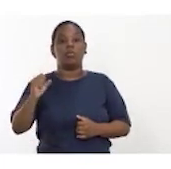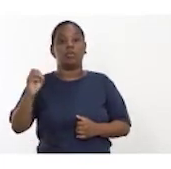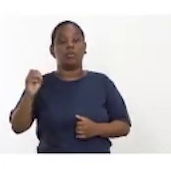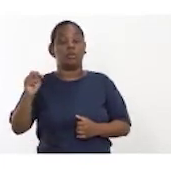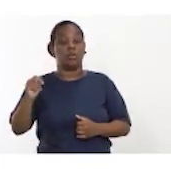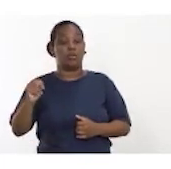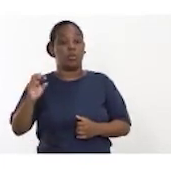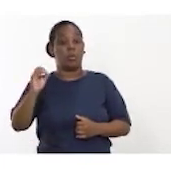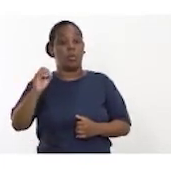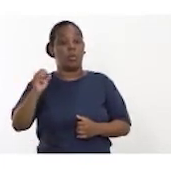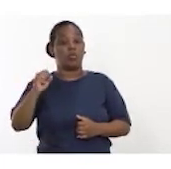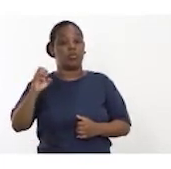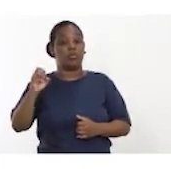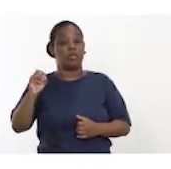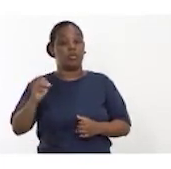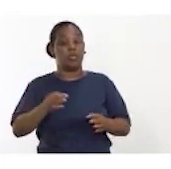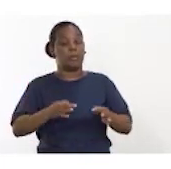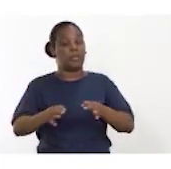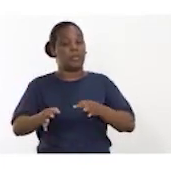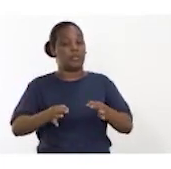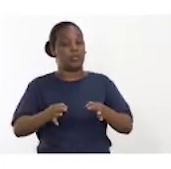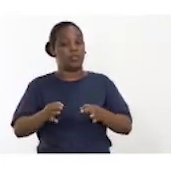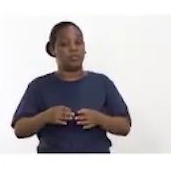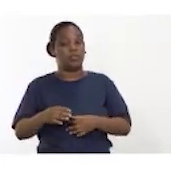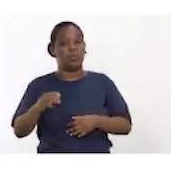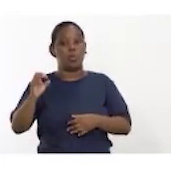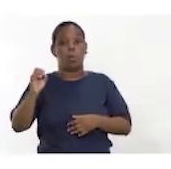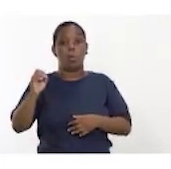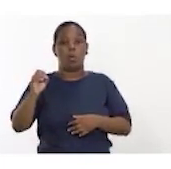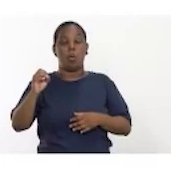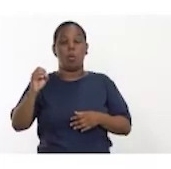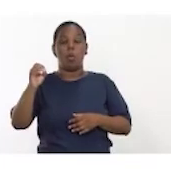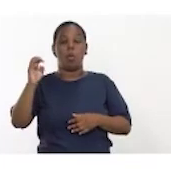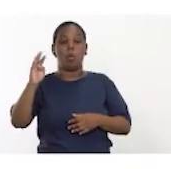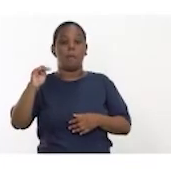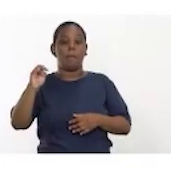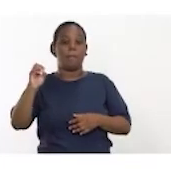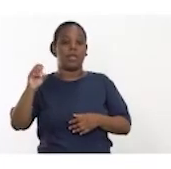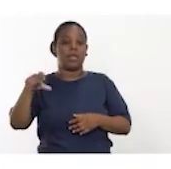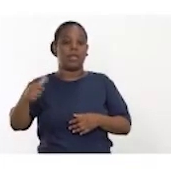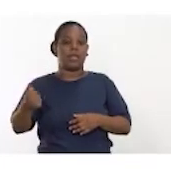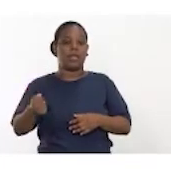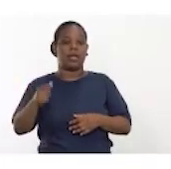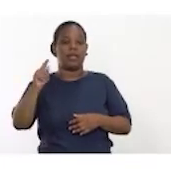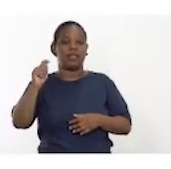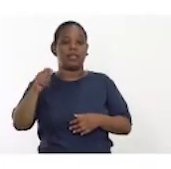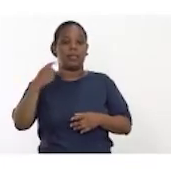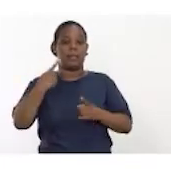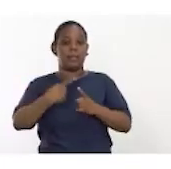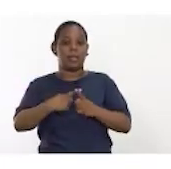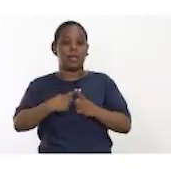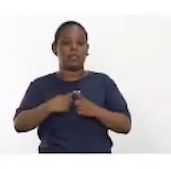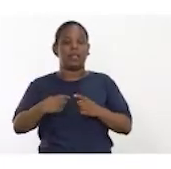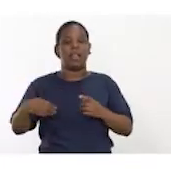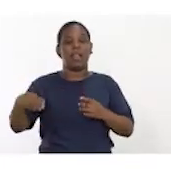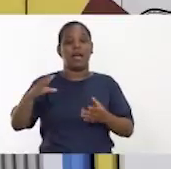coseno o seno en dependencia de la función de omega t más la fase